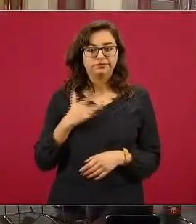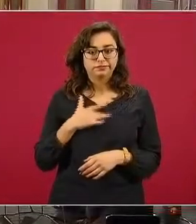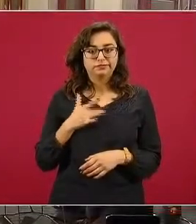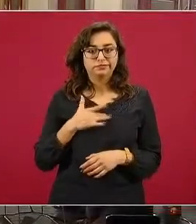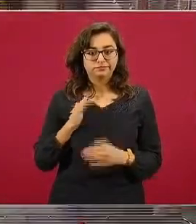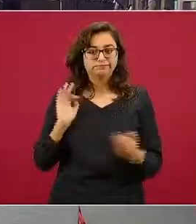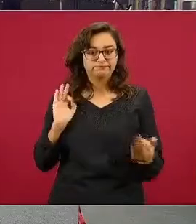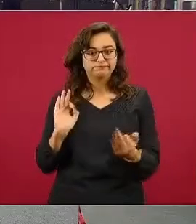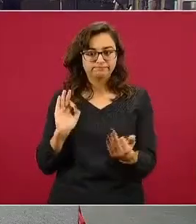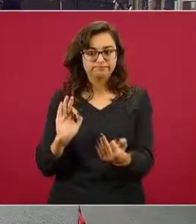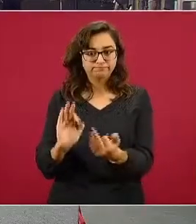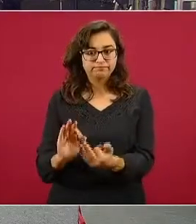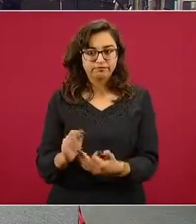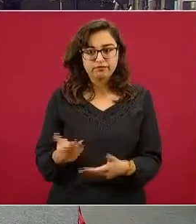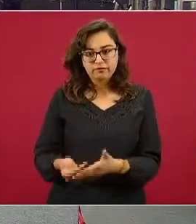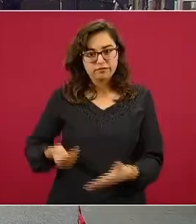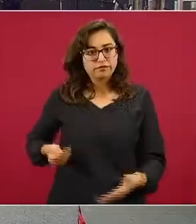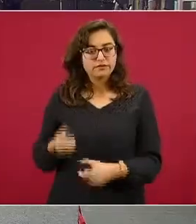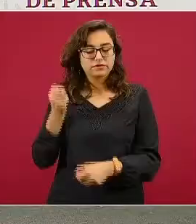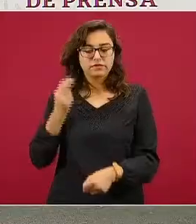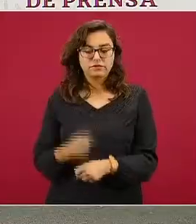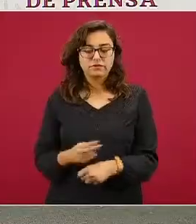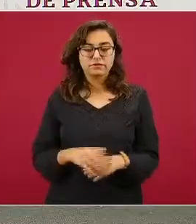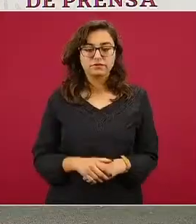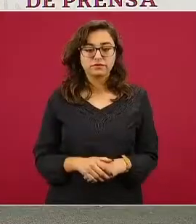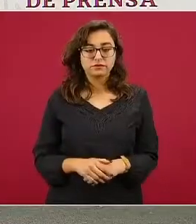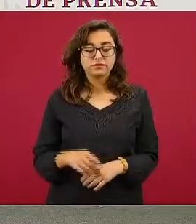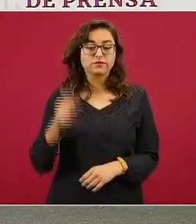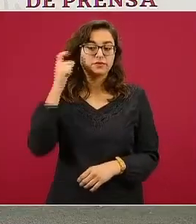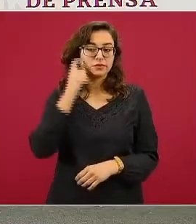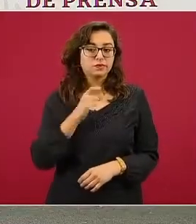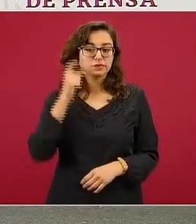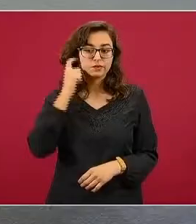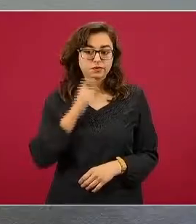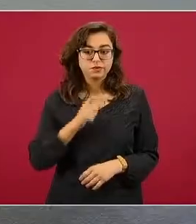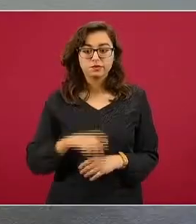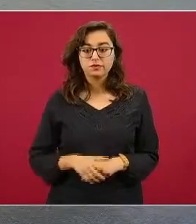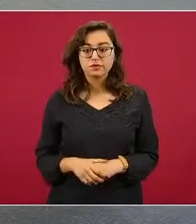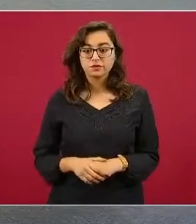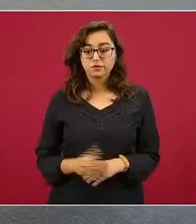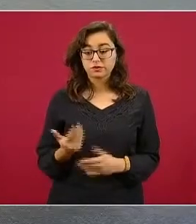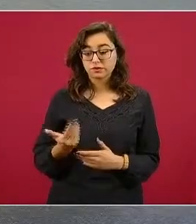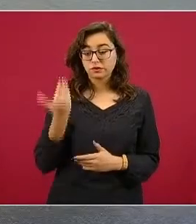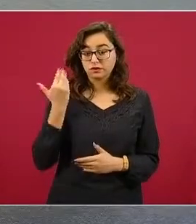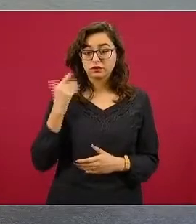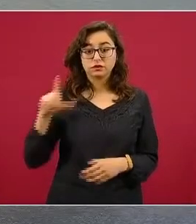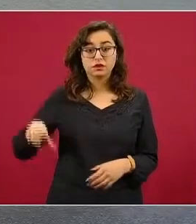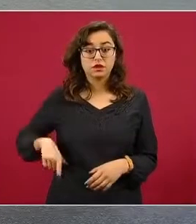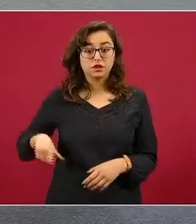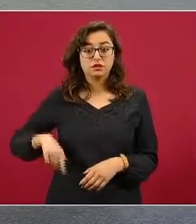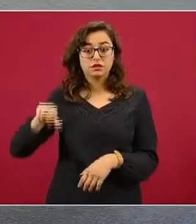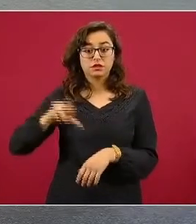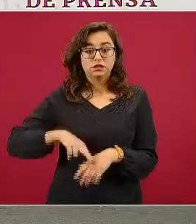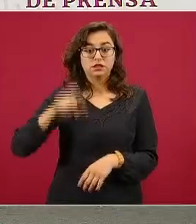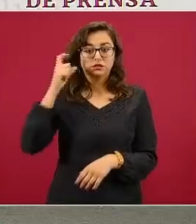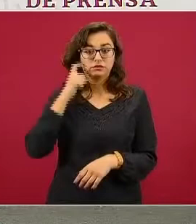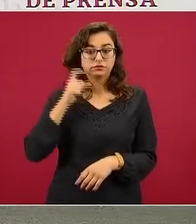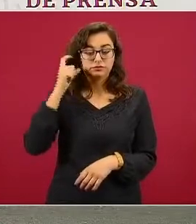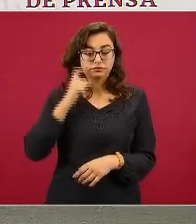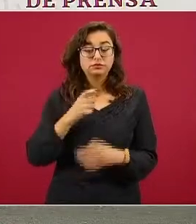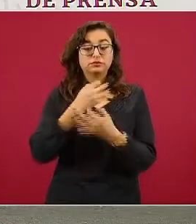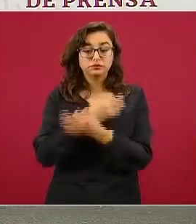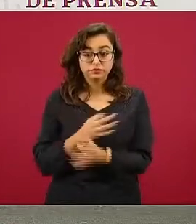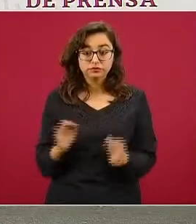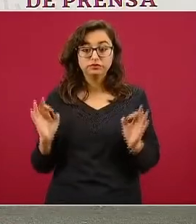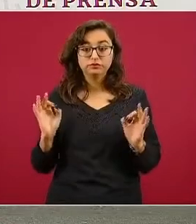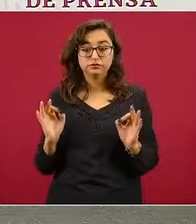las circunstancias de una manera muy positiva. Es el caso de Guerrero. Hace un par de días el gobernador de Guerrero decía,